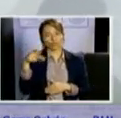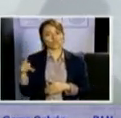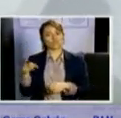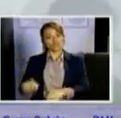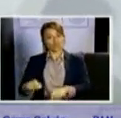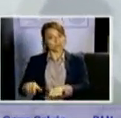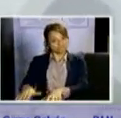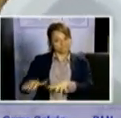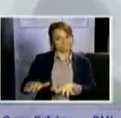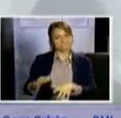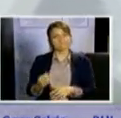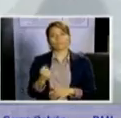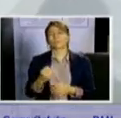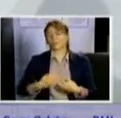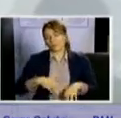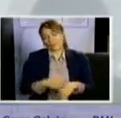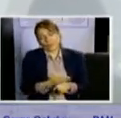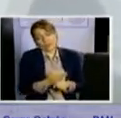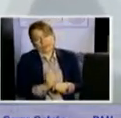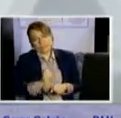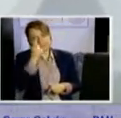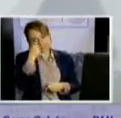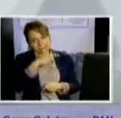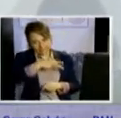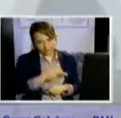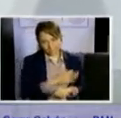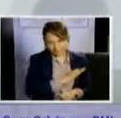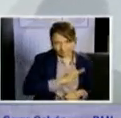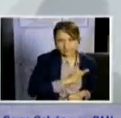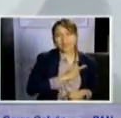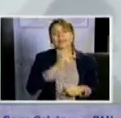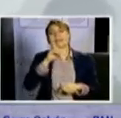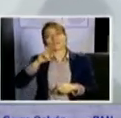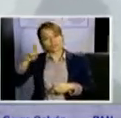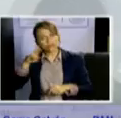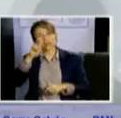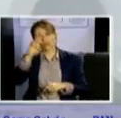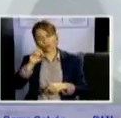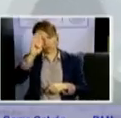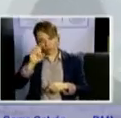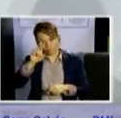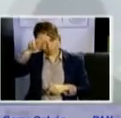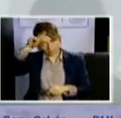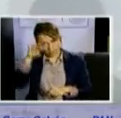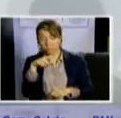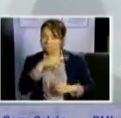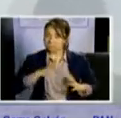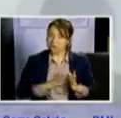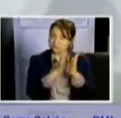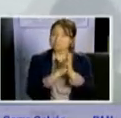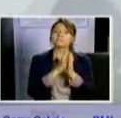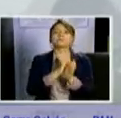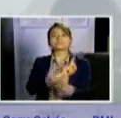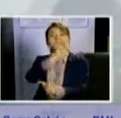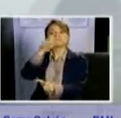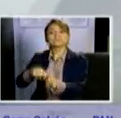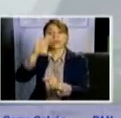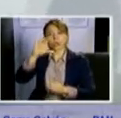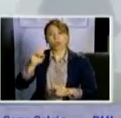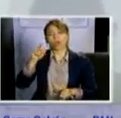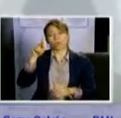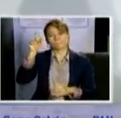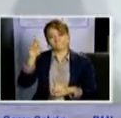felicito muchísimo aquí presente al doctor Roberto Dondich por su participación en la COP20, a la Secretaría de Relaciones